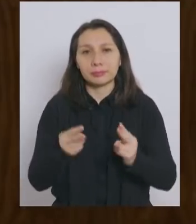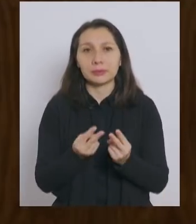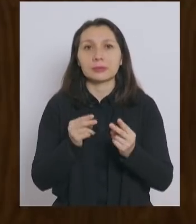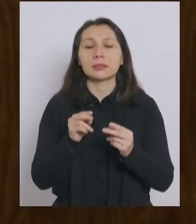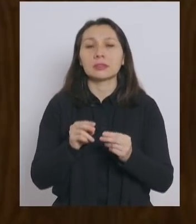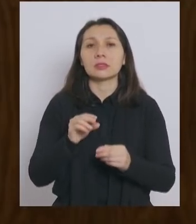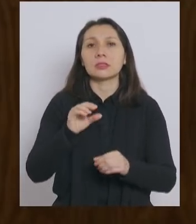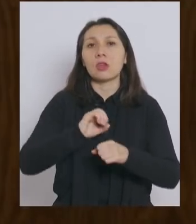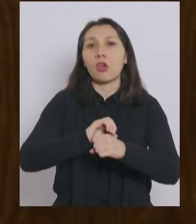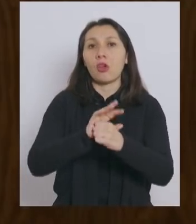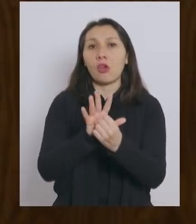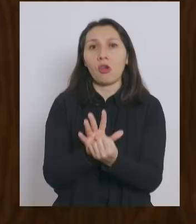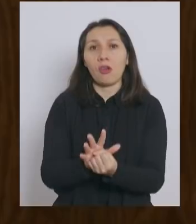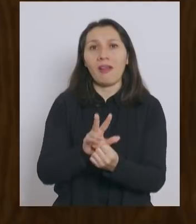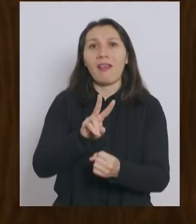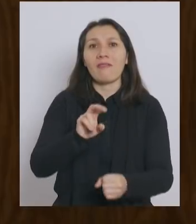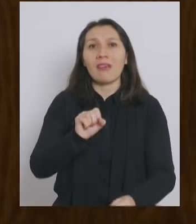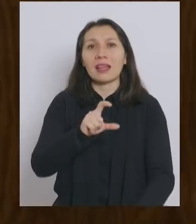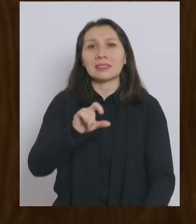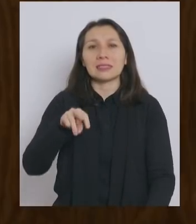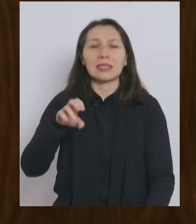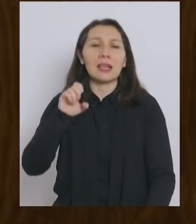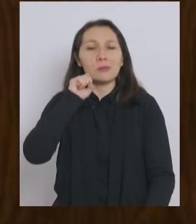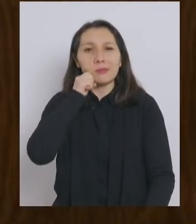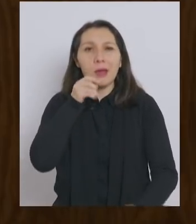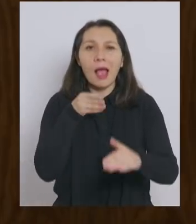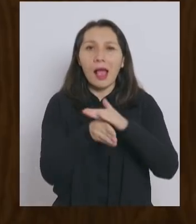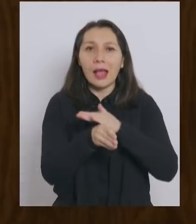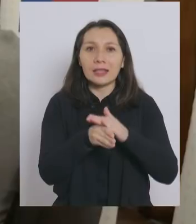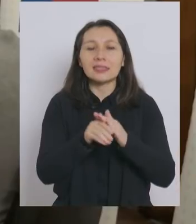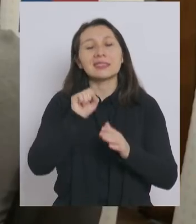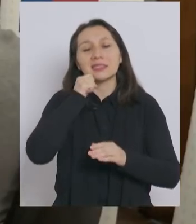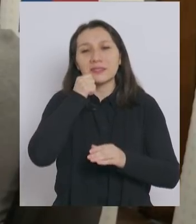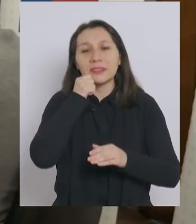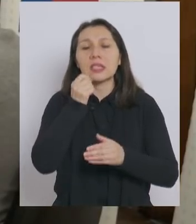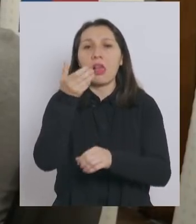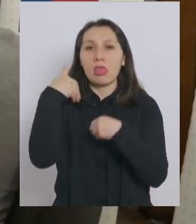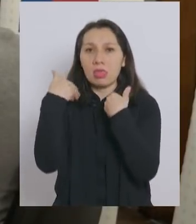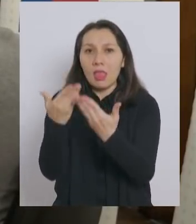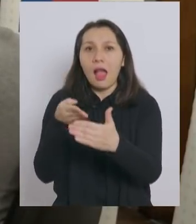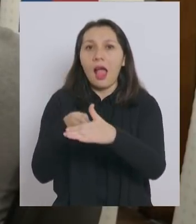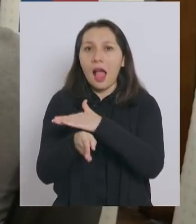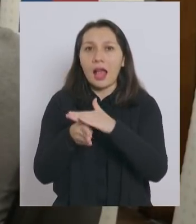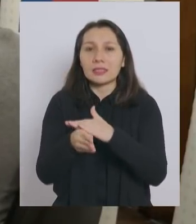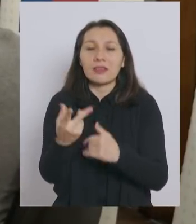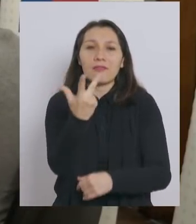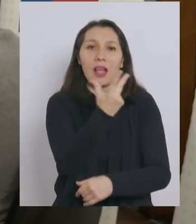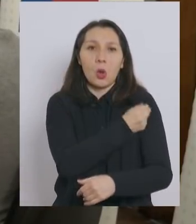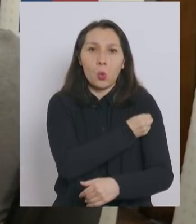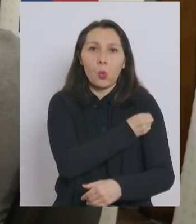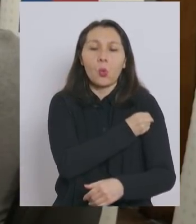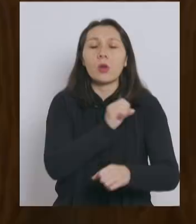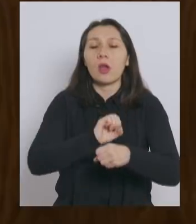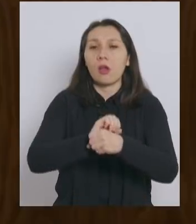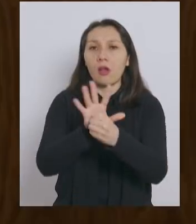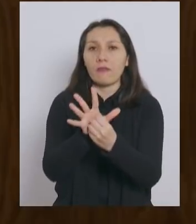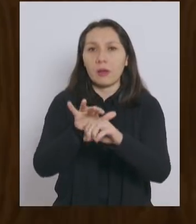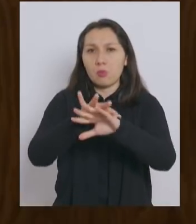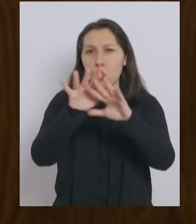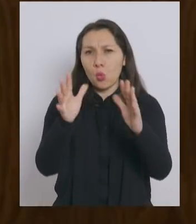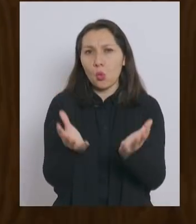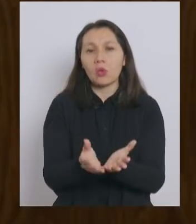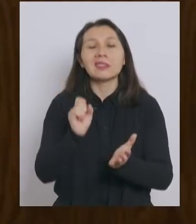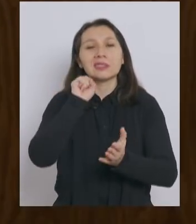a COVID-19 Vaccine Global Access, es decir, el acceso a vacunas para COVID-19 a nivel mundial.